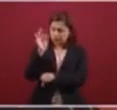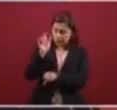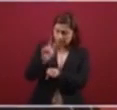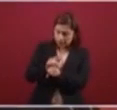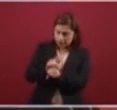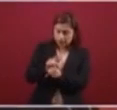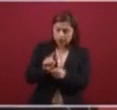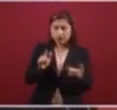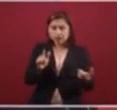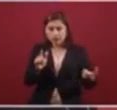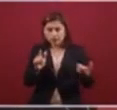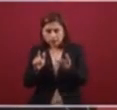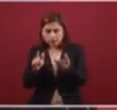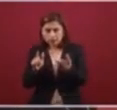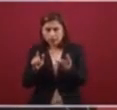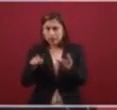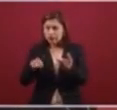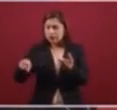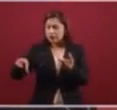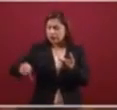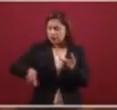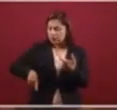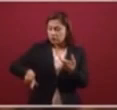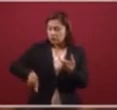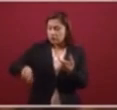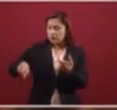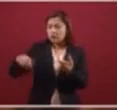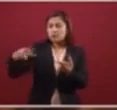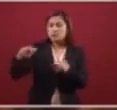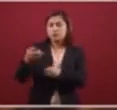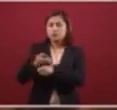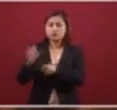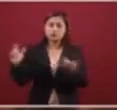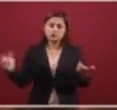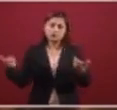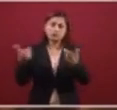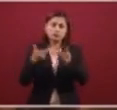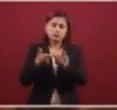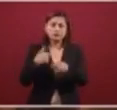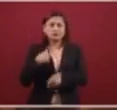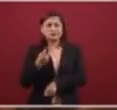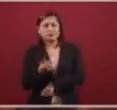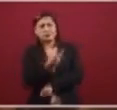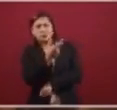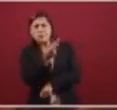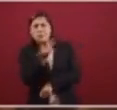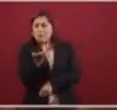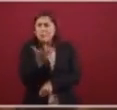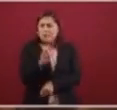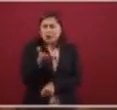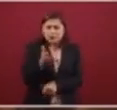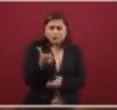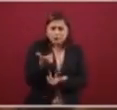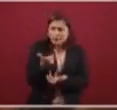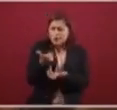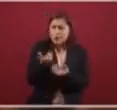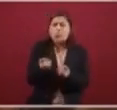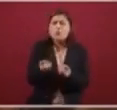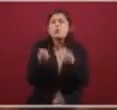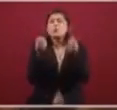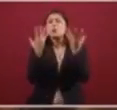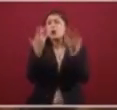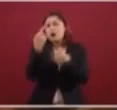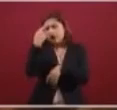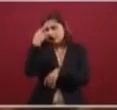y este y el gobierno local de cuánto sería este monto para esta expropiación y cómo